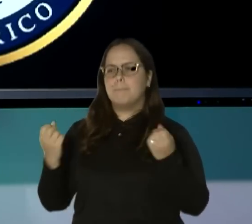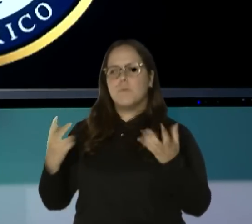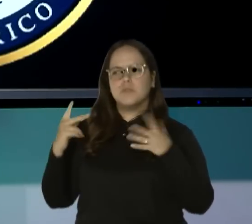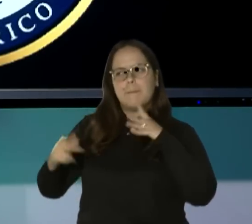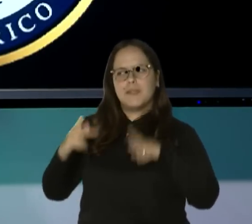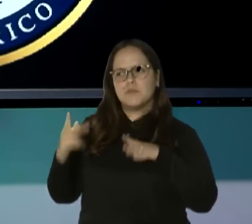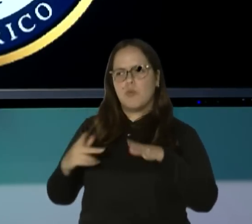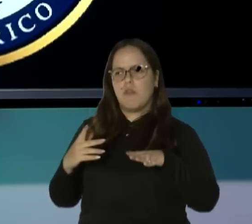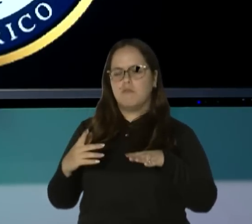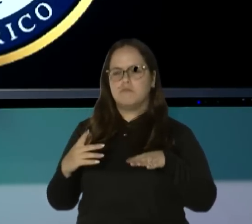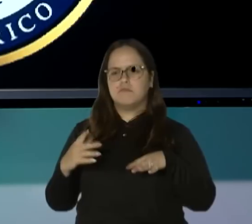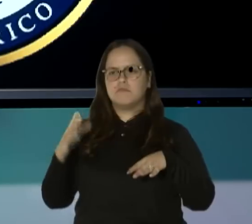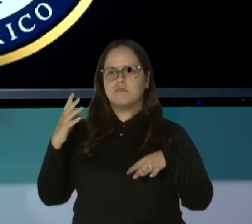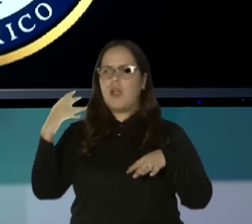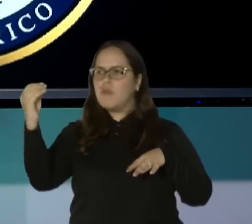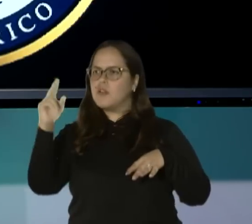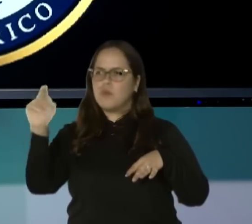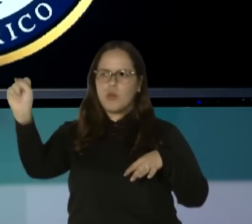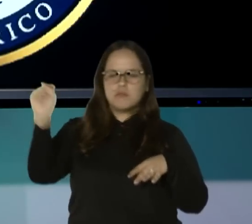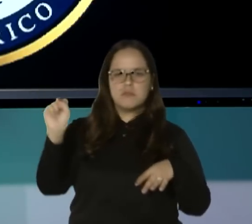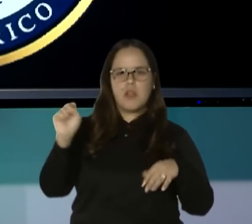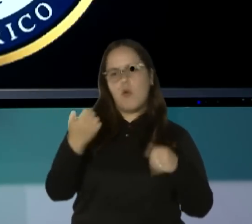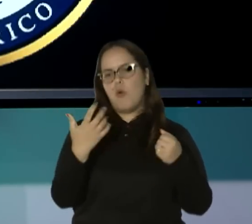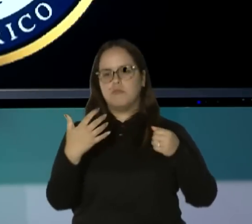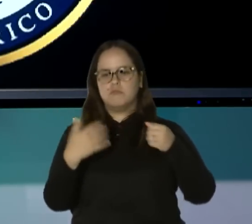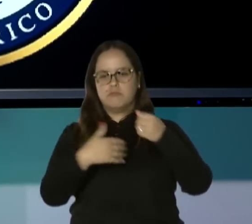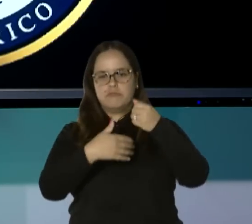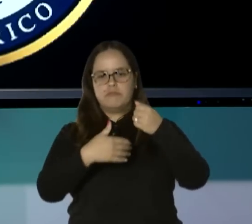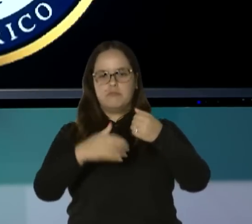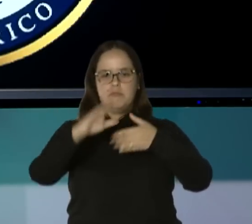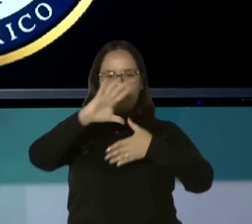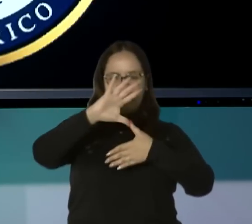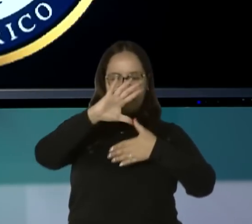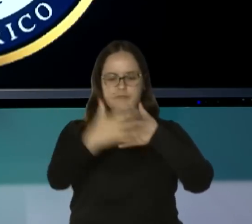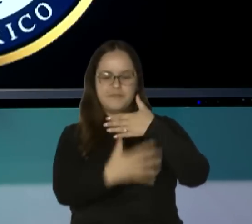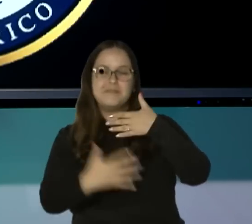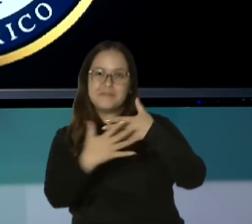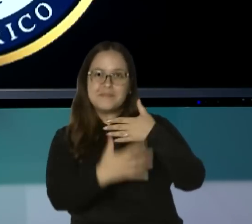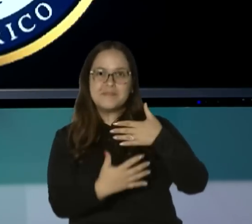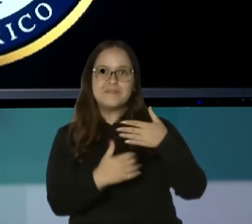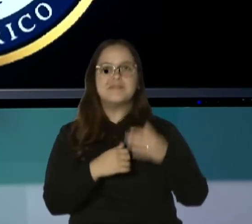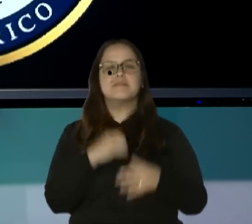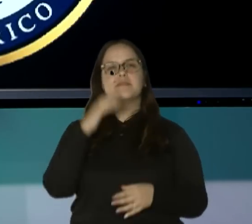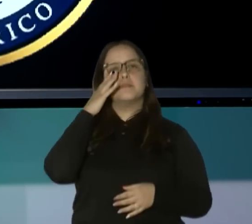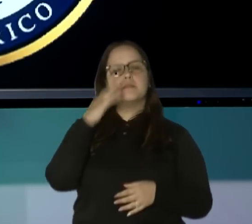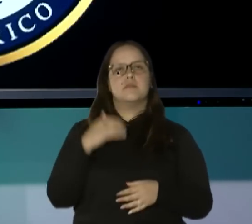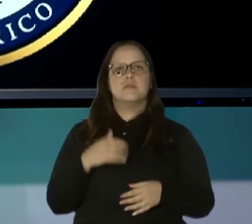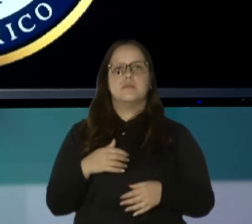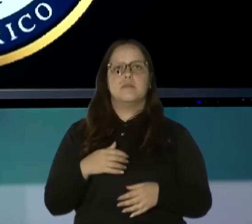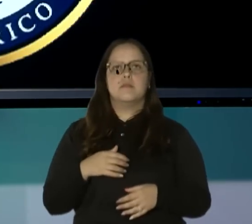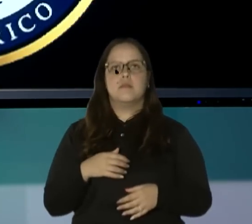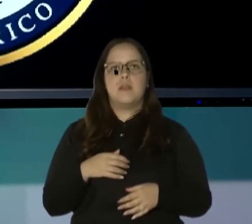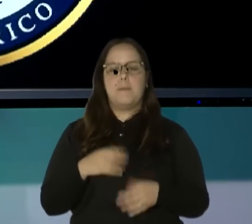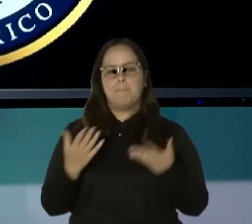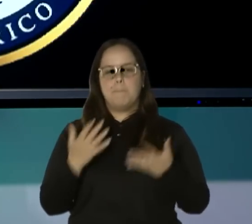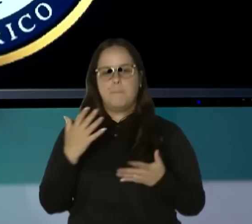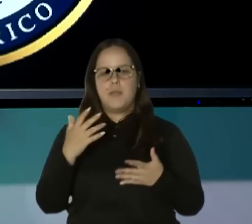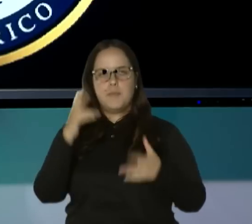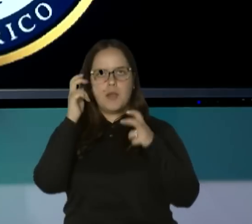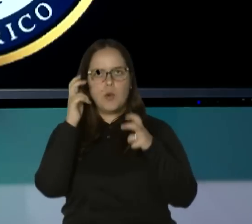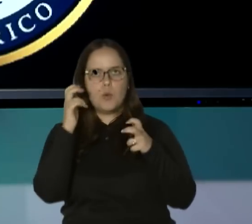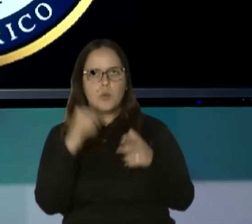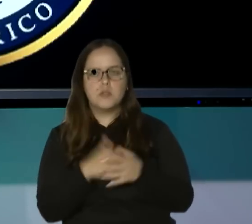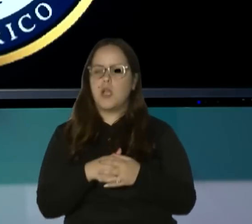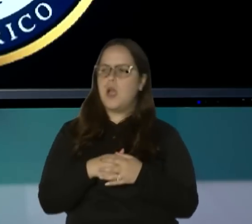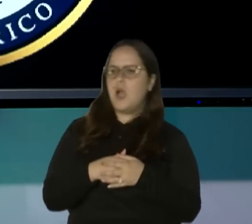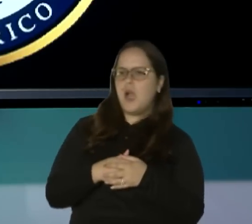obviamente, nos ven en muchísimas partes de Latinoamérica. Y quizás ven por primera vez y escuchan esto de Seguridad Pública, quizás piensan solamente